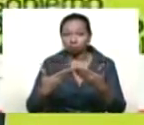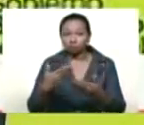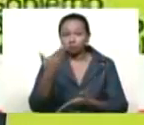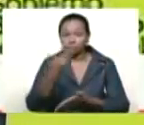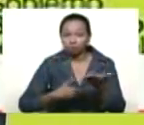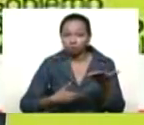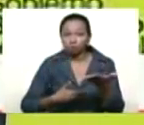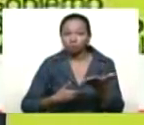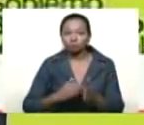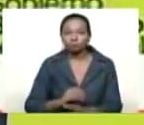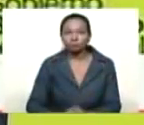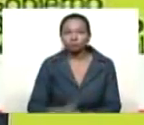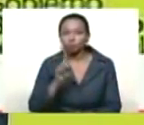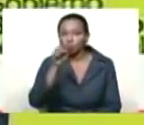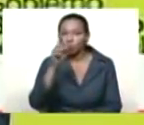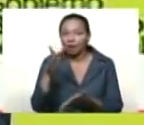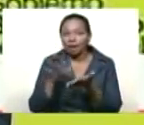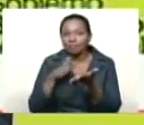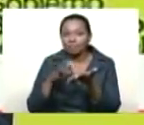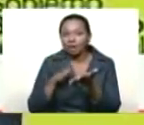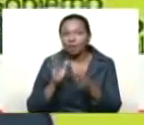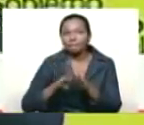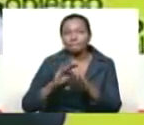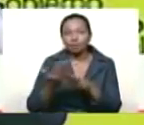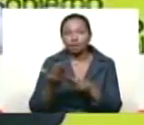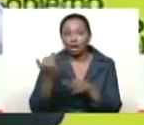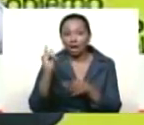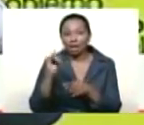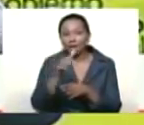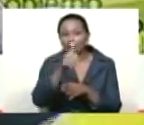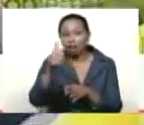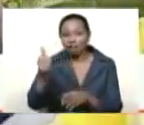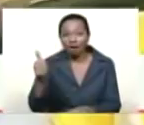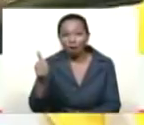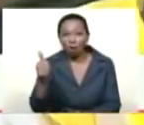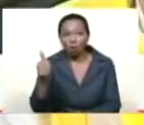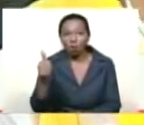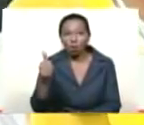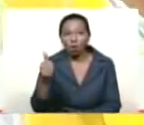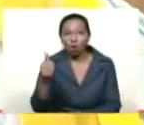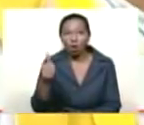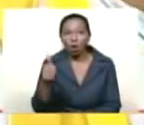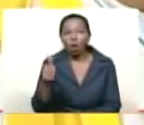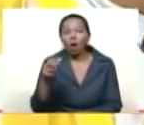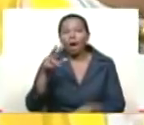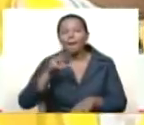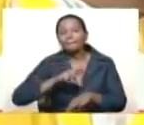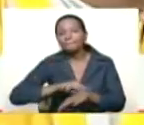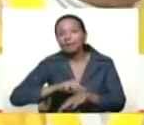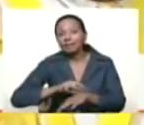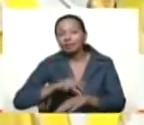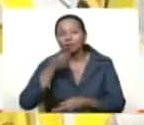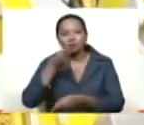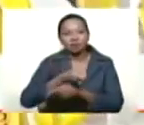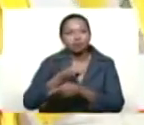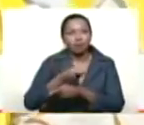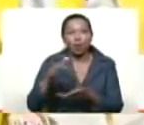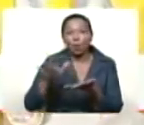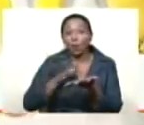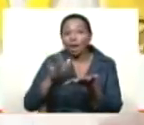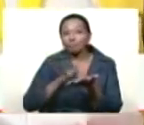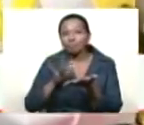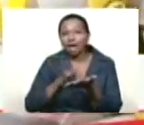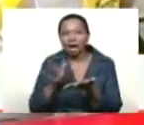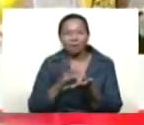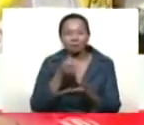título y una tablet. Porque tenemos una tablet para cada uno de los médicos y médicas que se están graduando. Una tablet